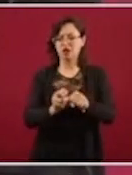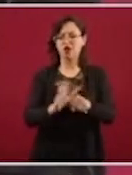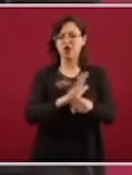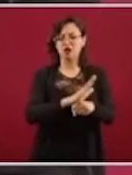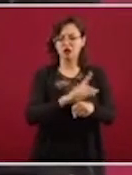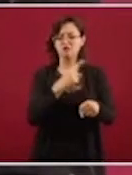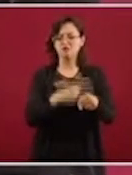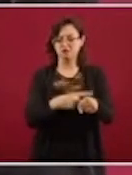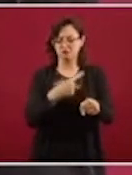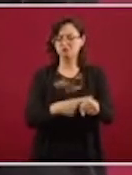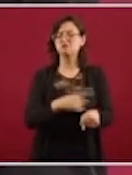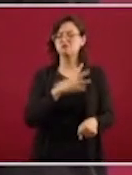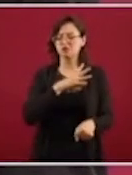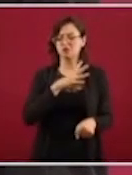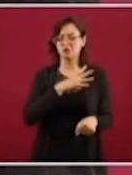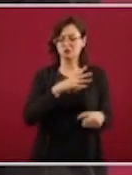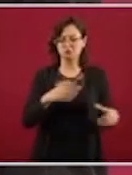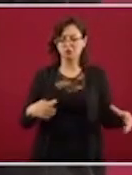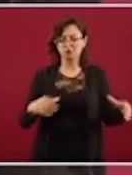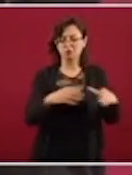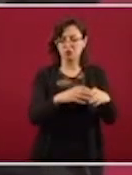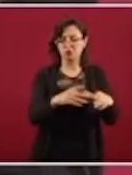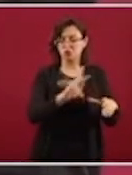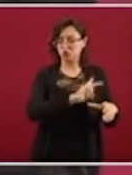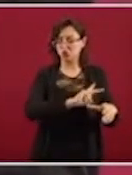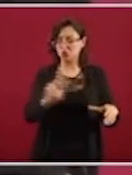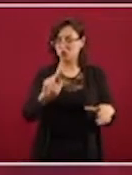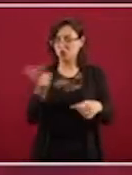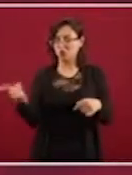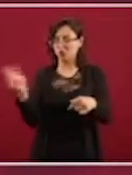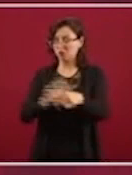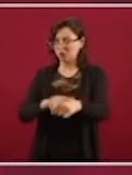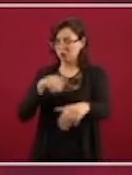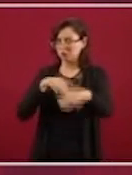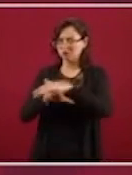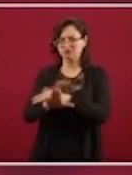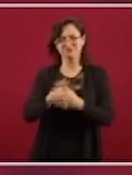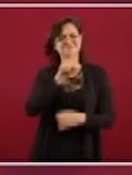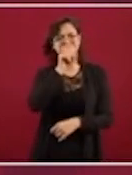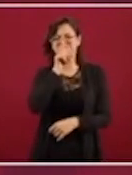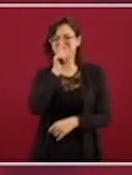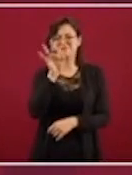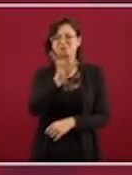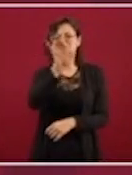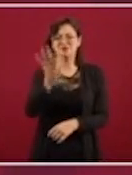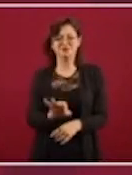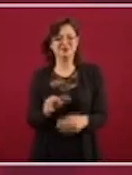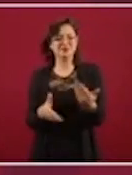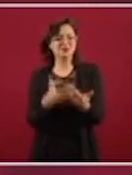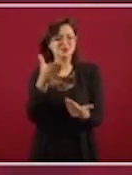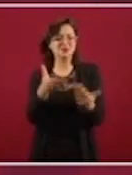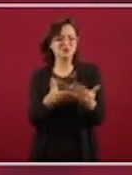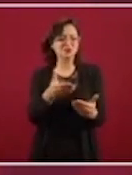reducido relativamente el que requiere hospitalización,